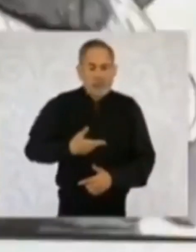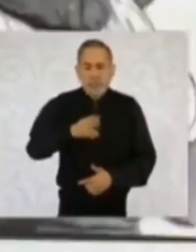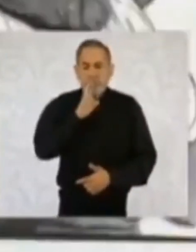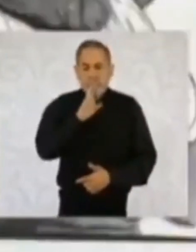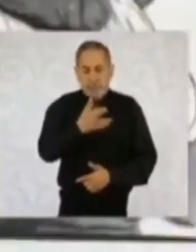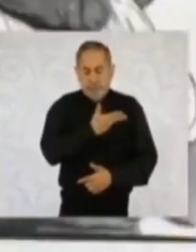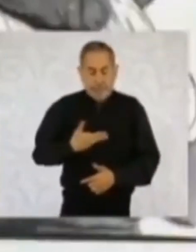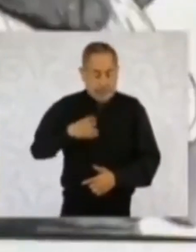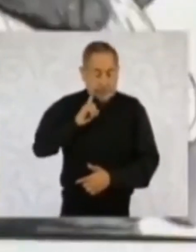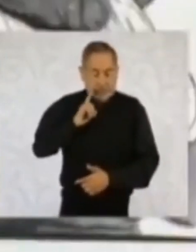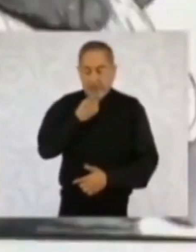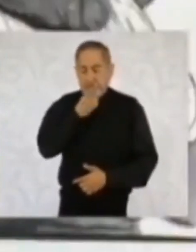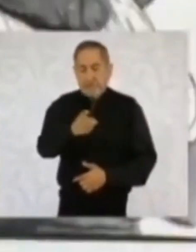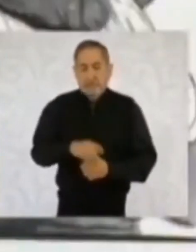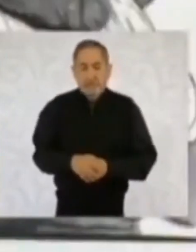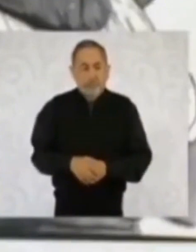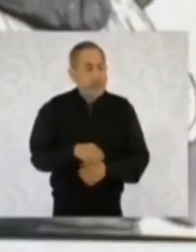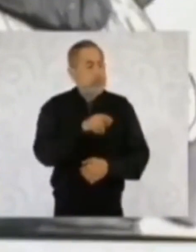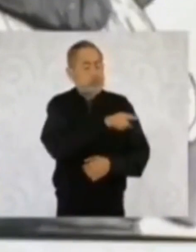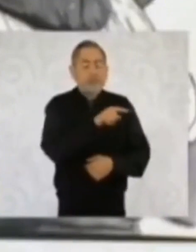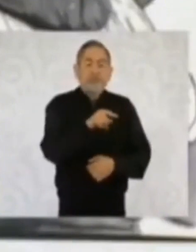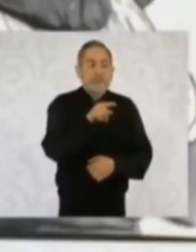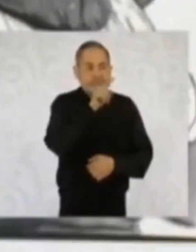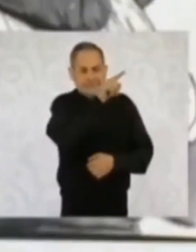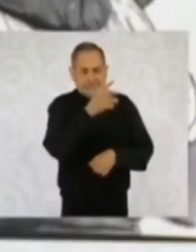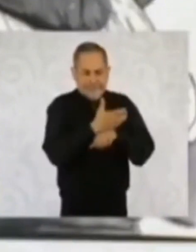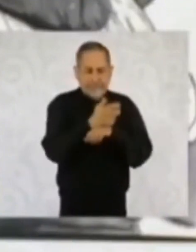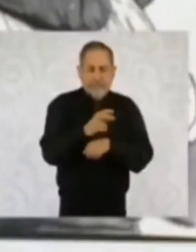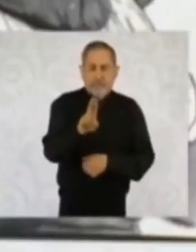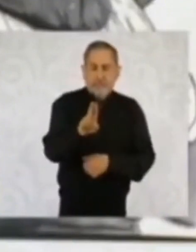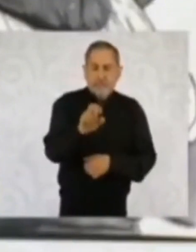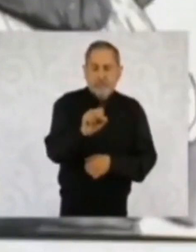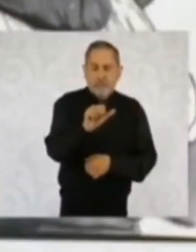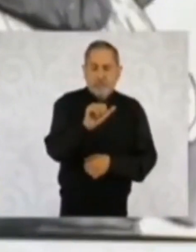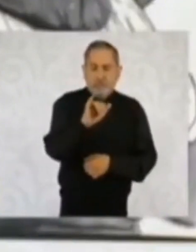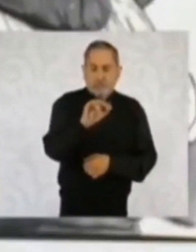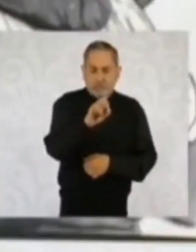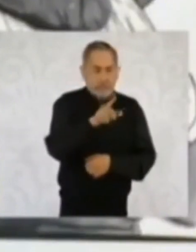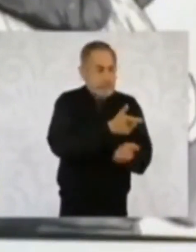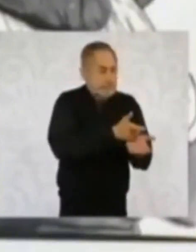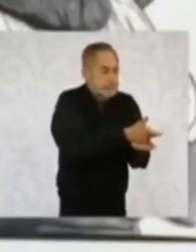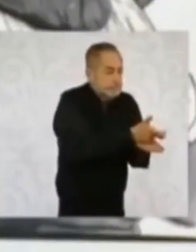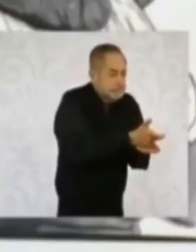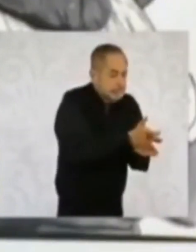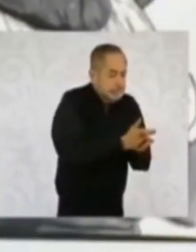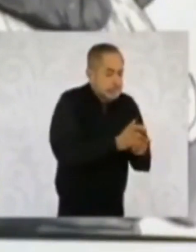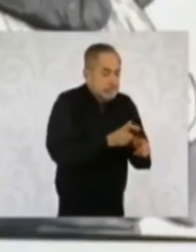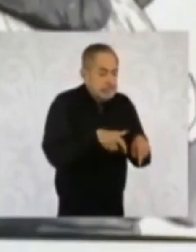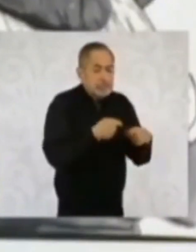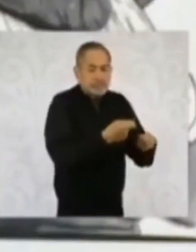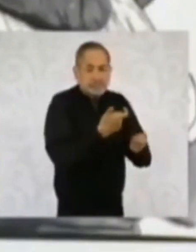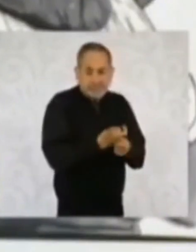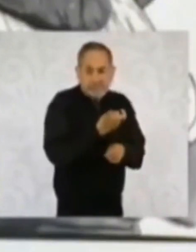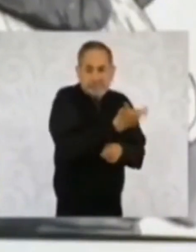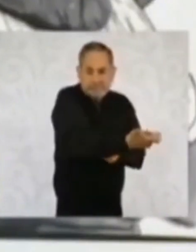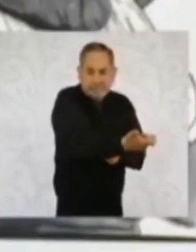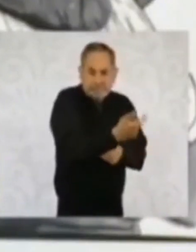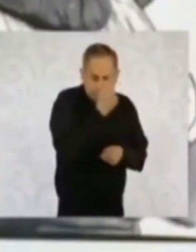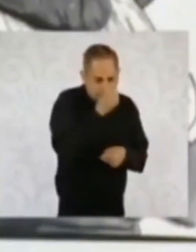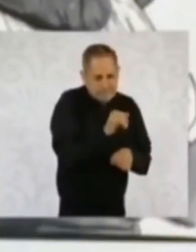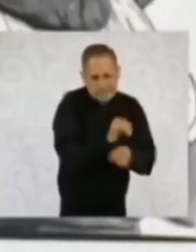era la USAID que financiaba proyectos